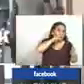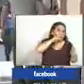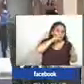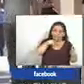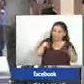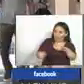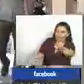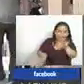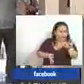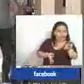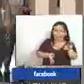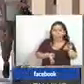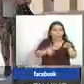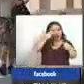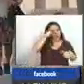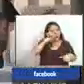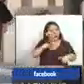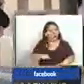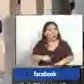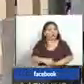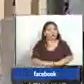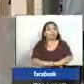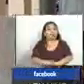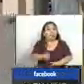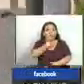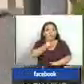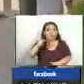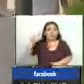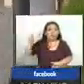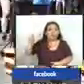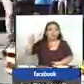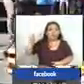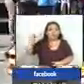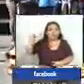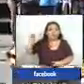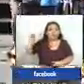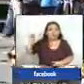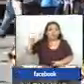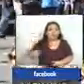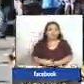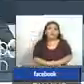vetar el decreto. Tatiana Funes, Noticiero Hechos.